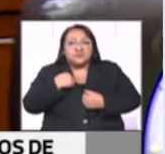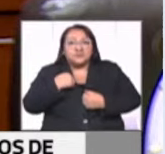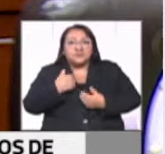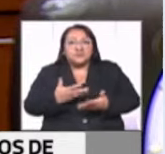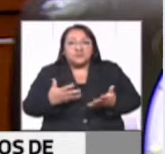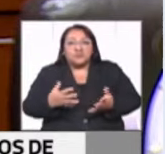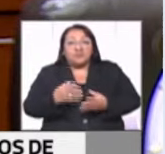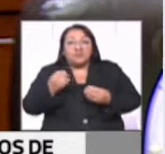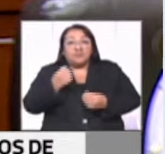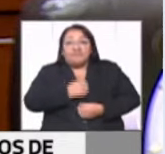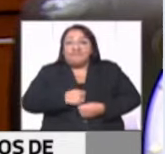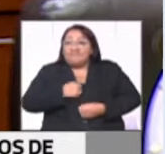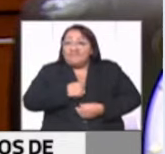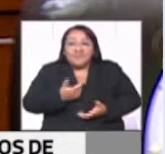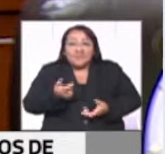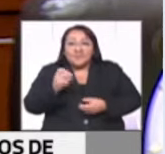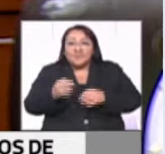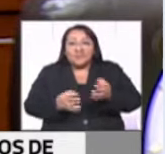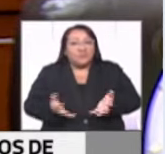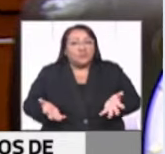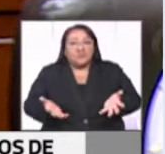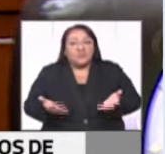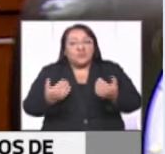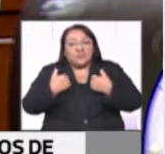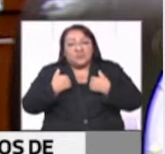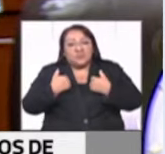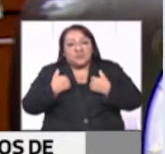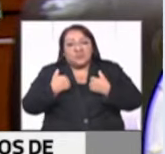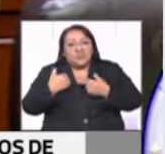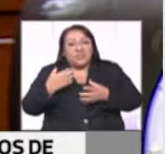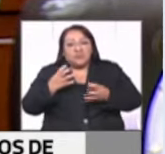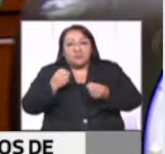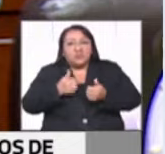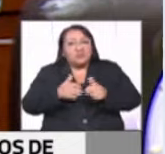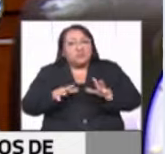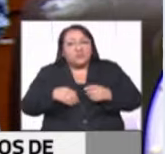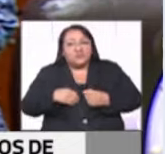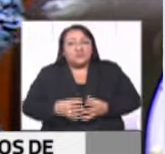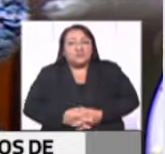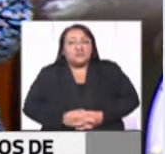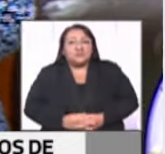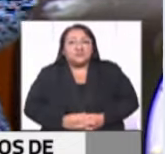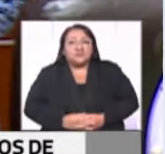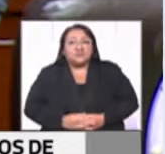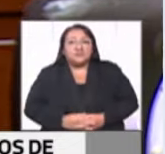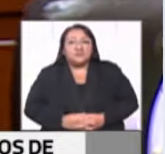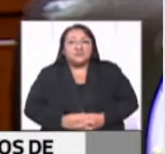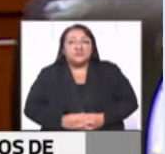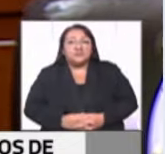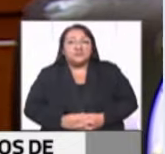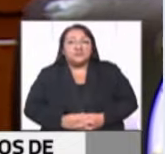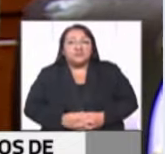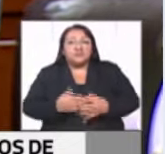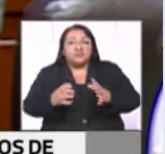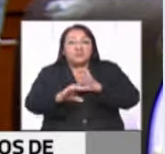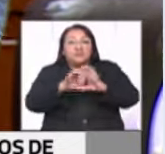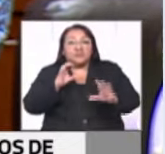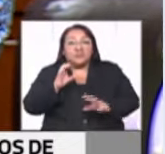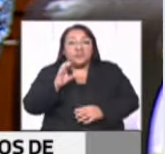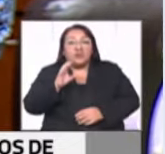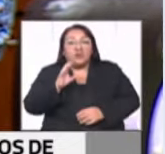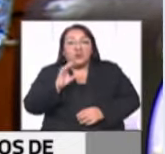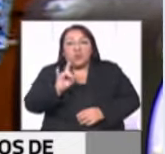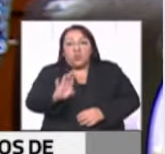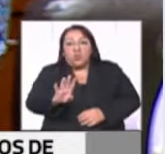recursos, porque lamentablemente la economía tuvo que ser muy afectada. Ahora bien, el retiro de las 4